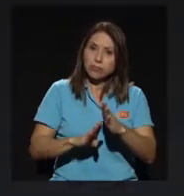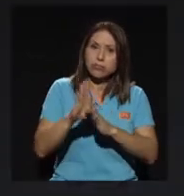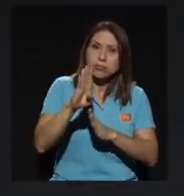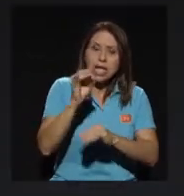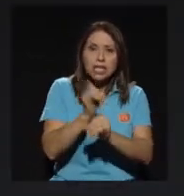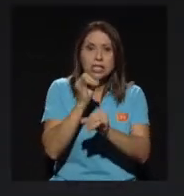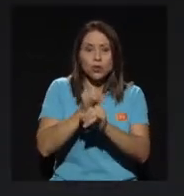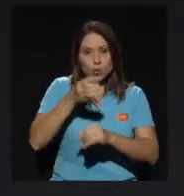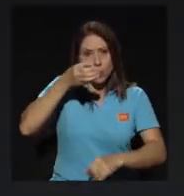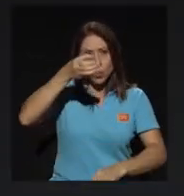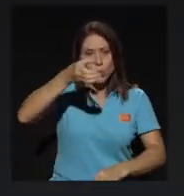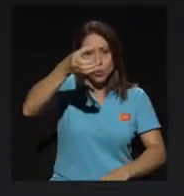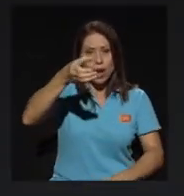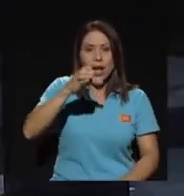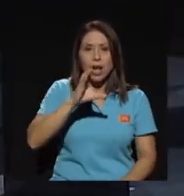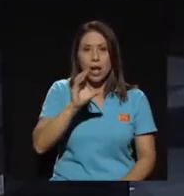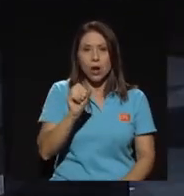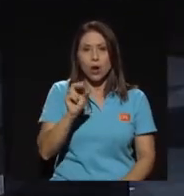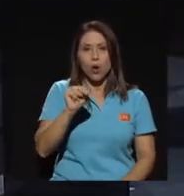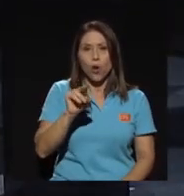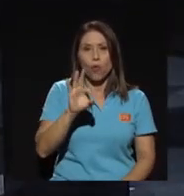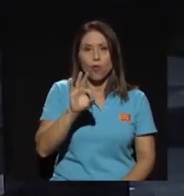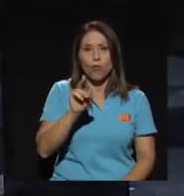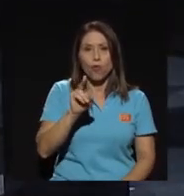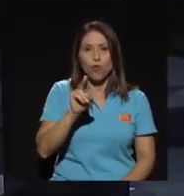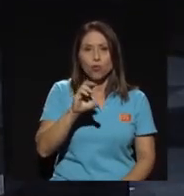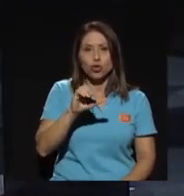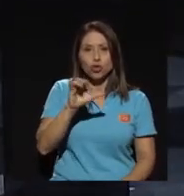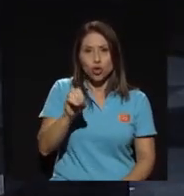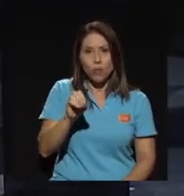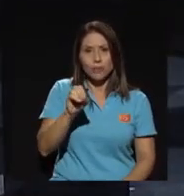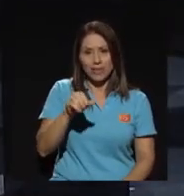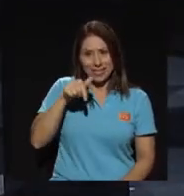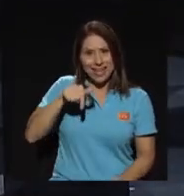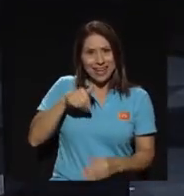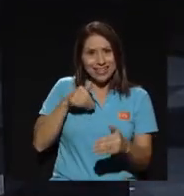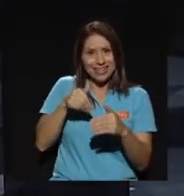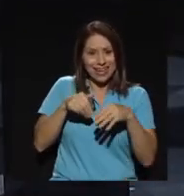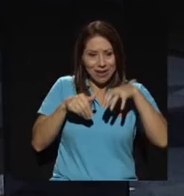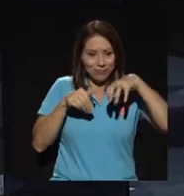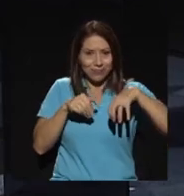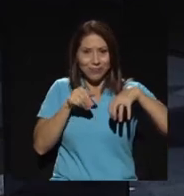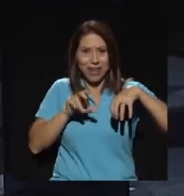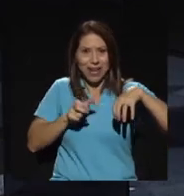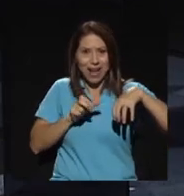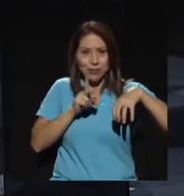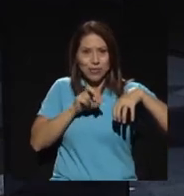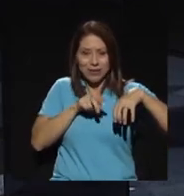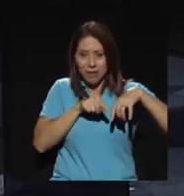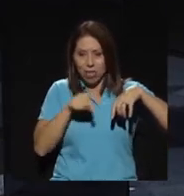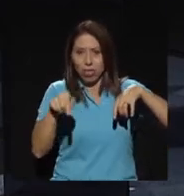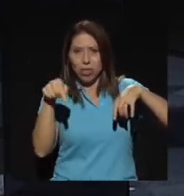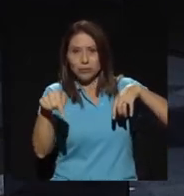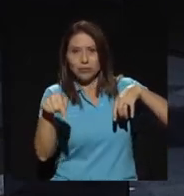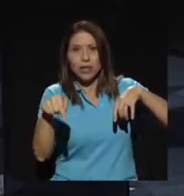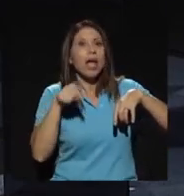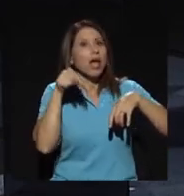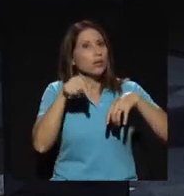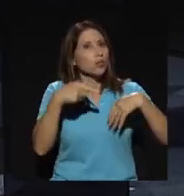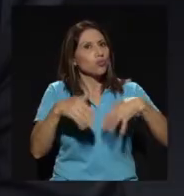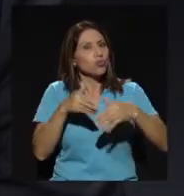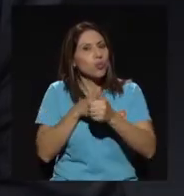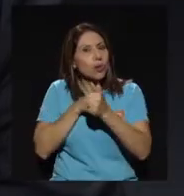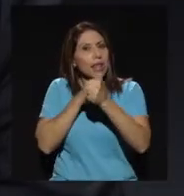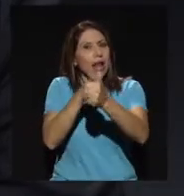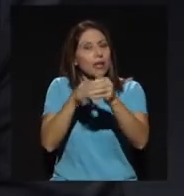llama así que está aquí nomás de estas instalaciones y que está cogiendo un liderazgo importante no sólo en la educación del